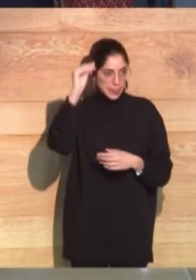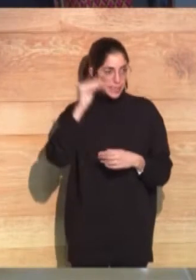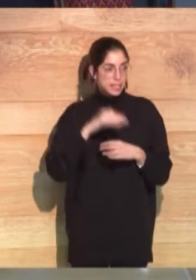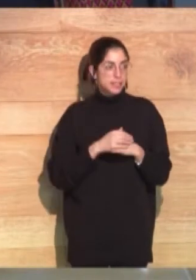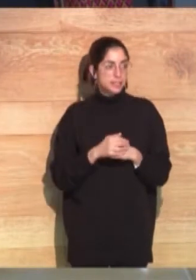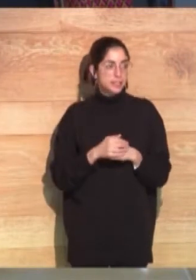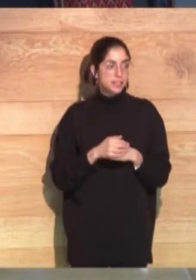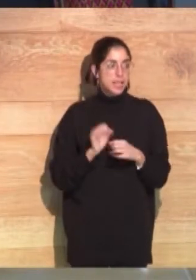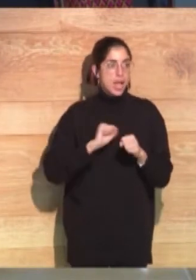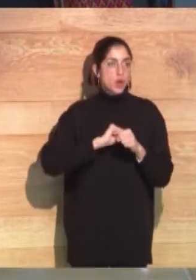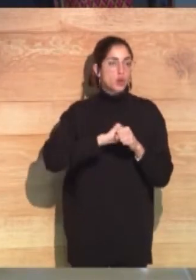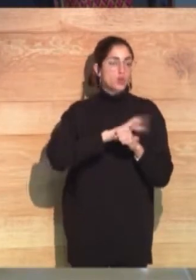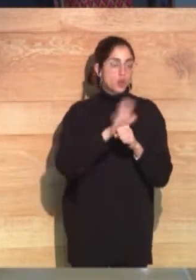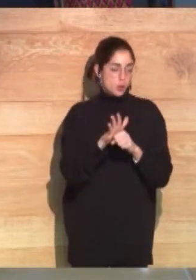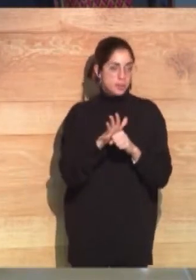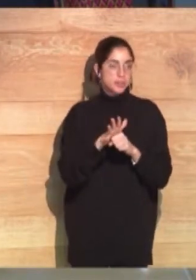Bueno, COVID-19.